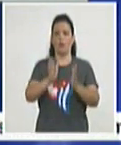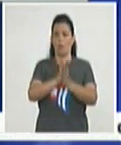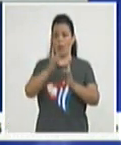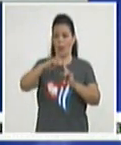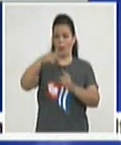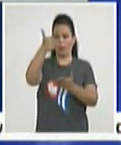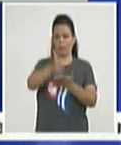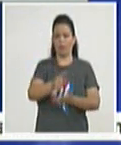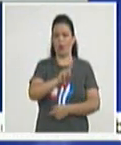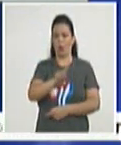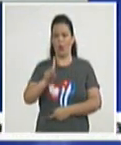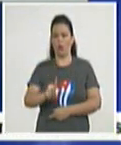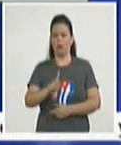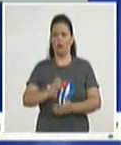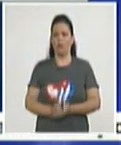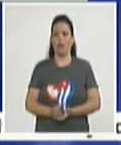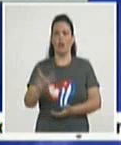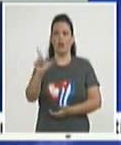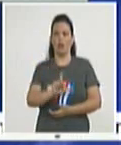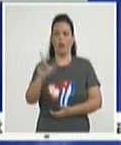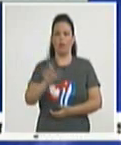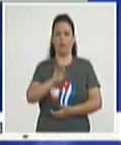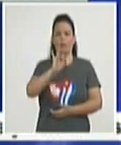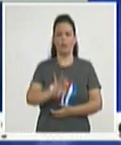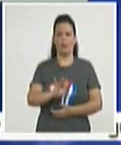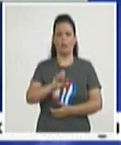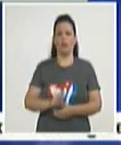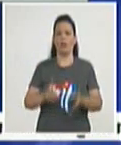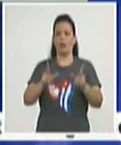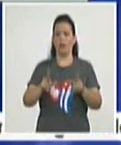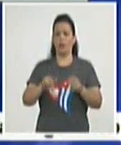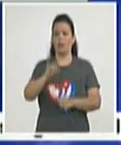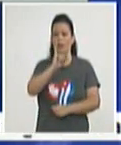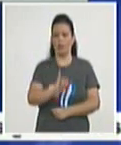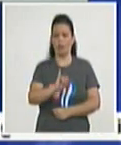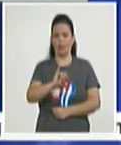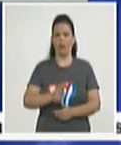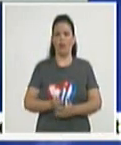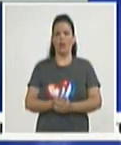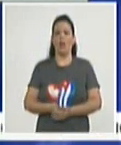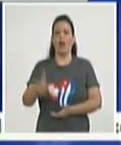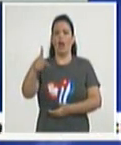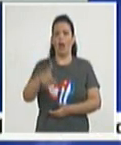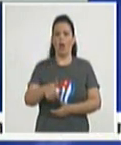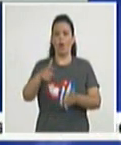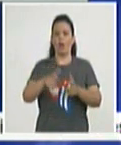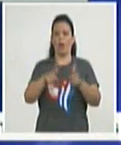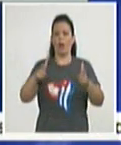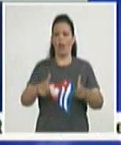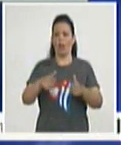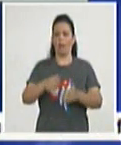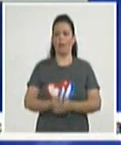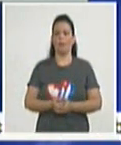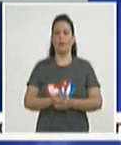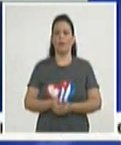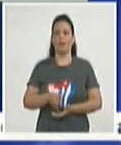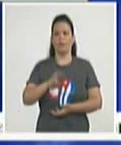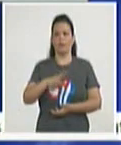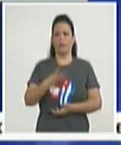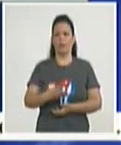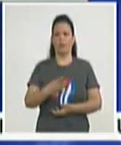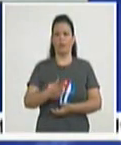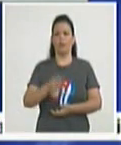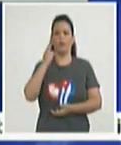11, Calimete 7, Cárdenas 6, Hawái Grande 4, al igual que Limonar, Martí 3, Los